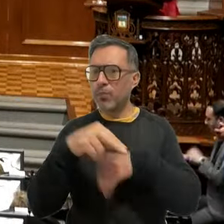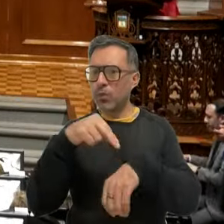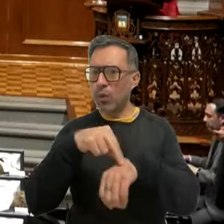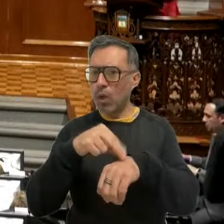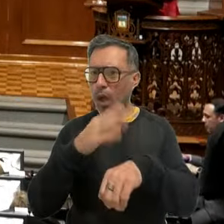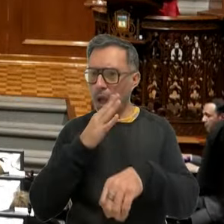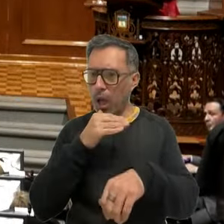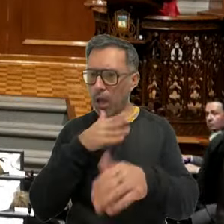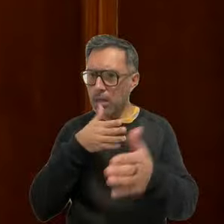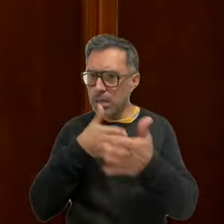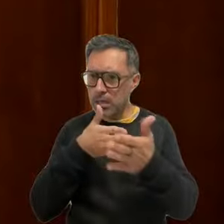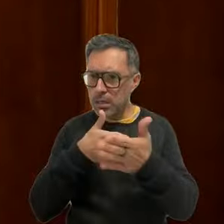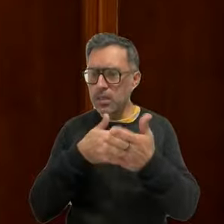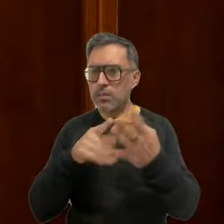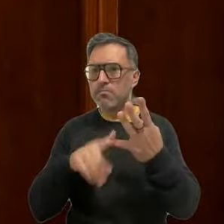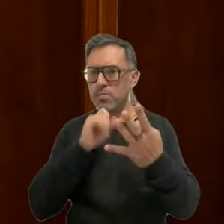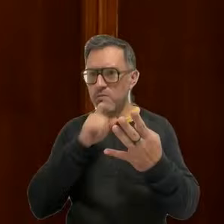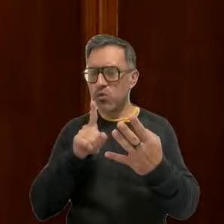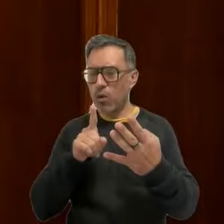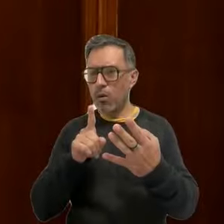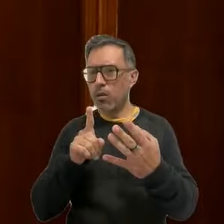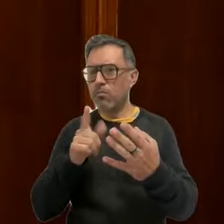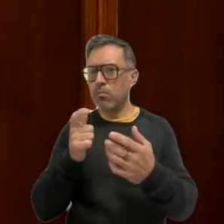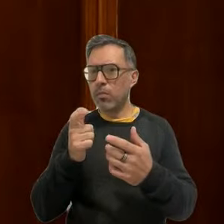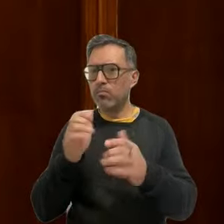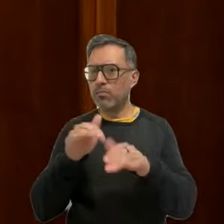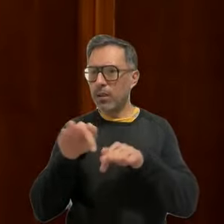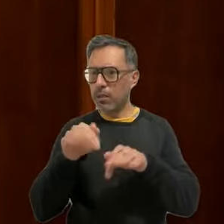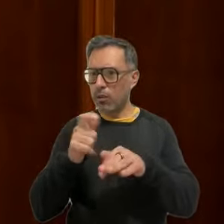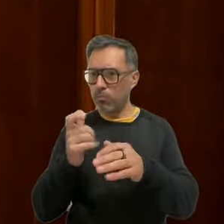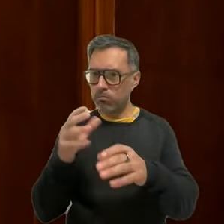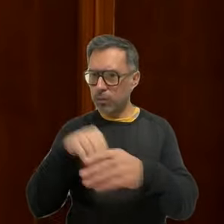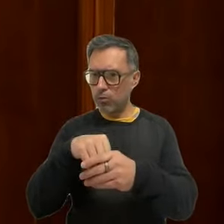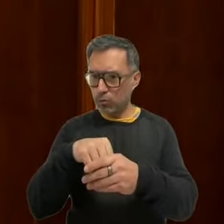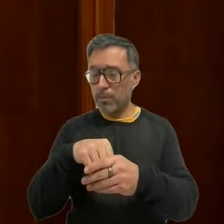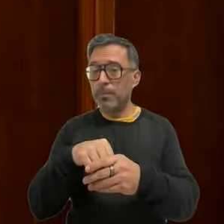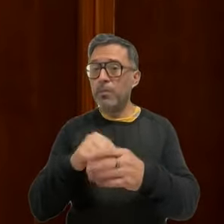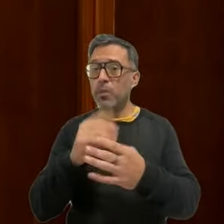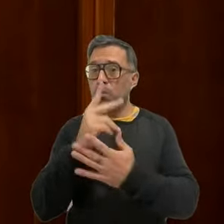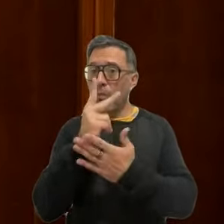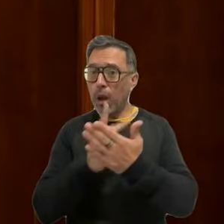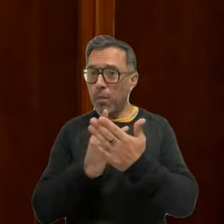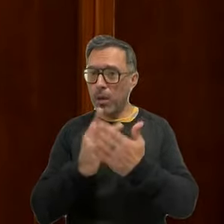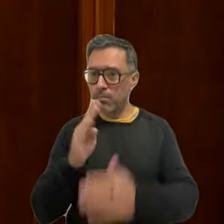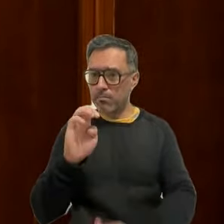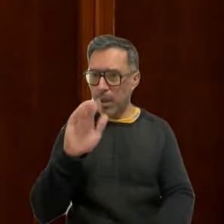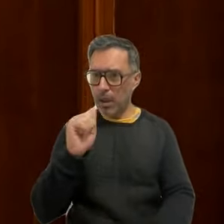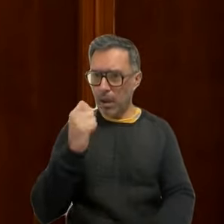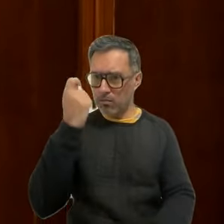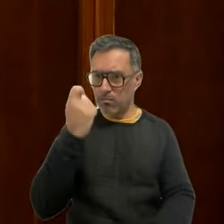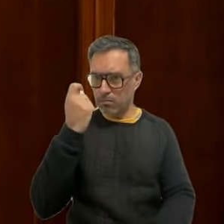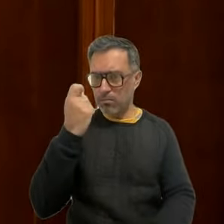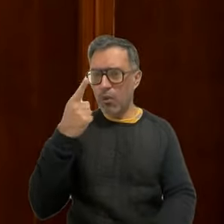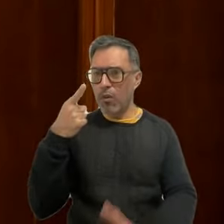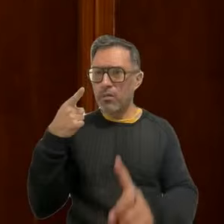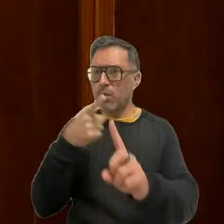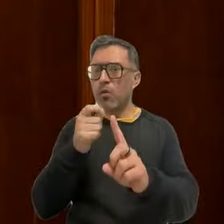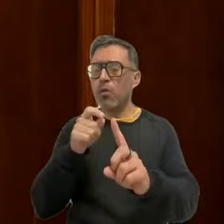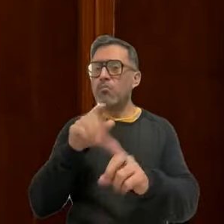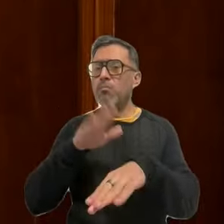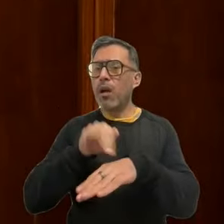económica estos programas buscan llegar a mujeres en zonas Rurales y urbanas